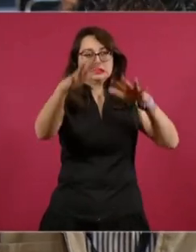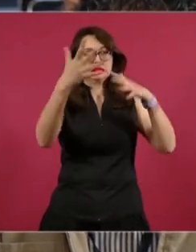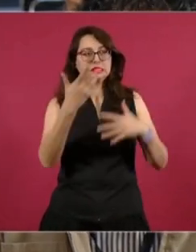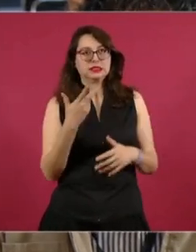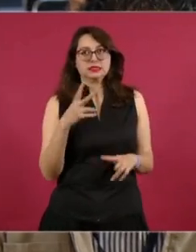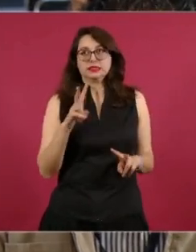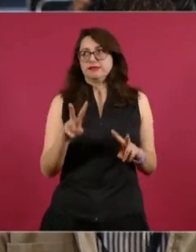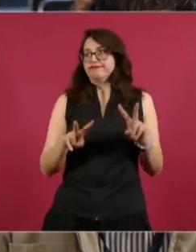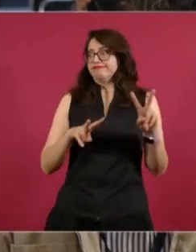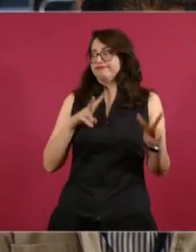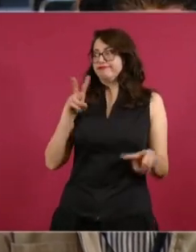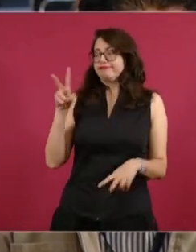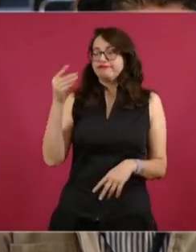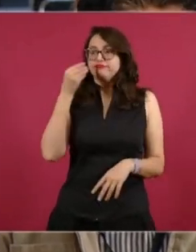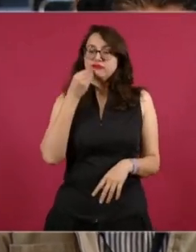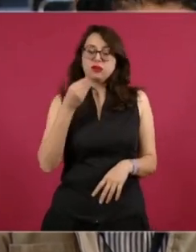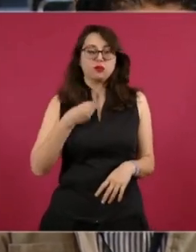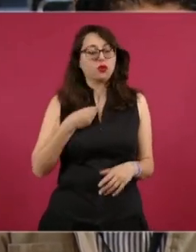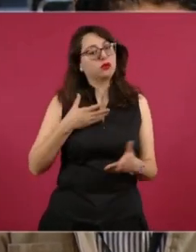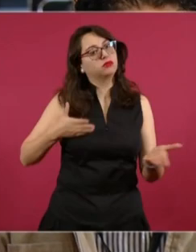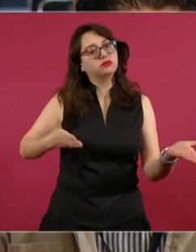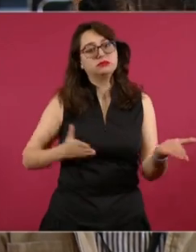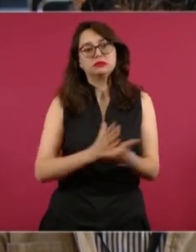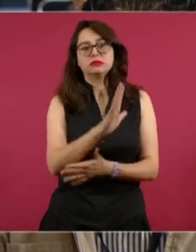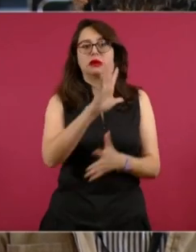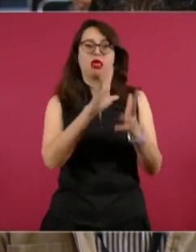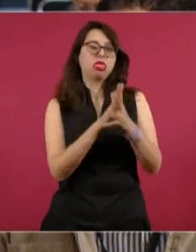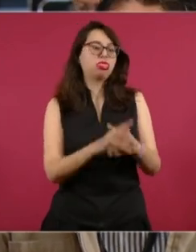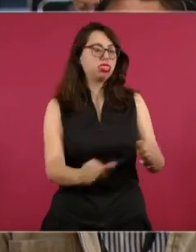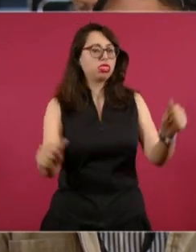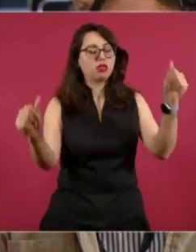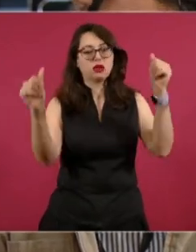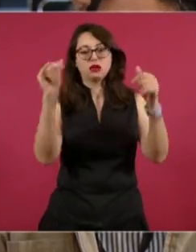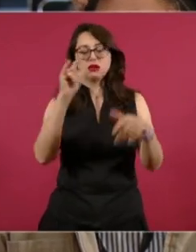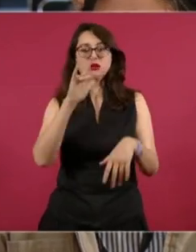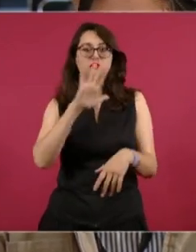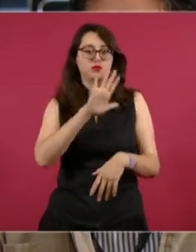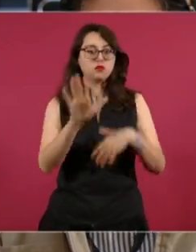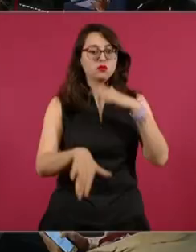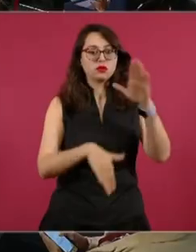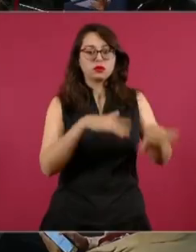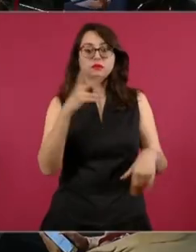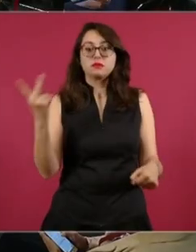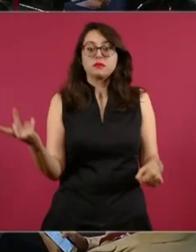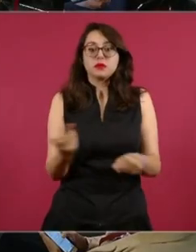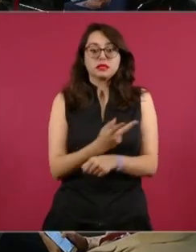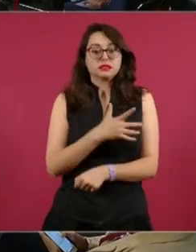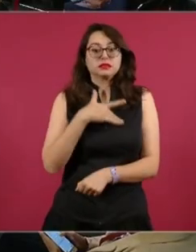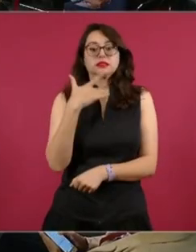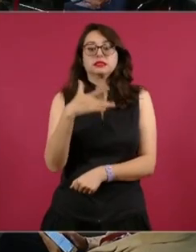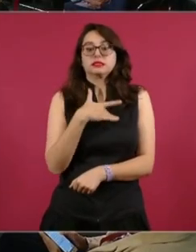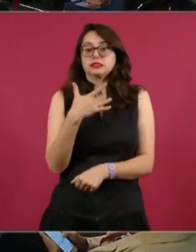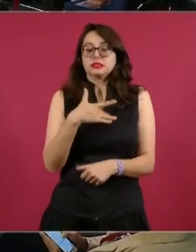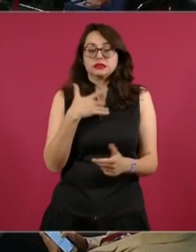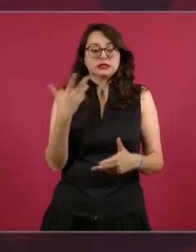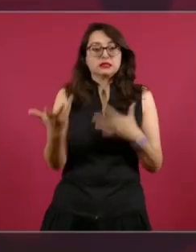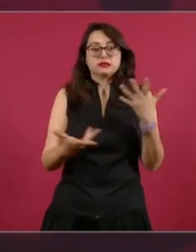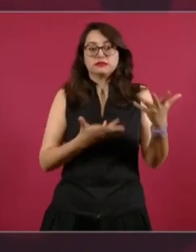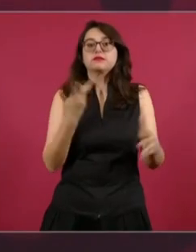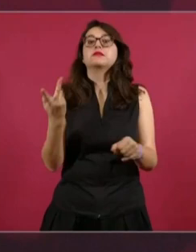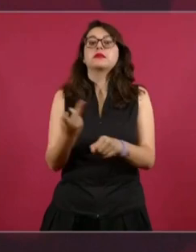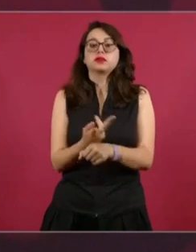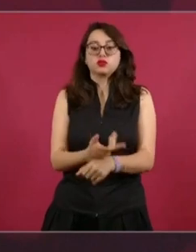información tiene sobre este caso, pues que sí ha generado impacto allá, tanto en Baja California como en Sonora. Sí,